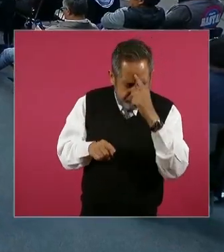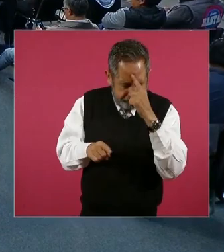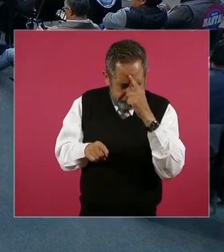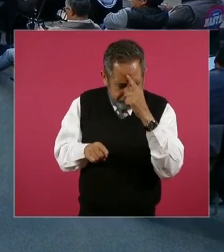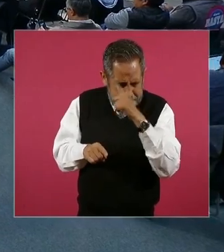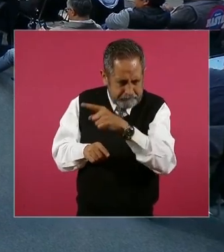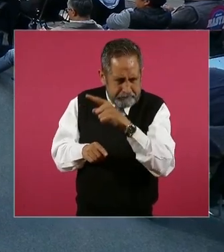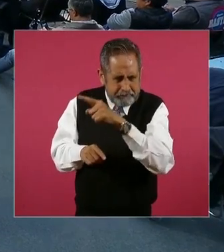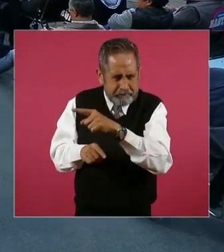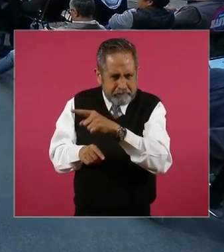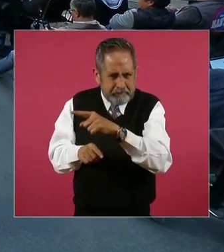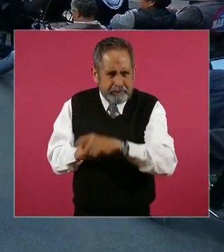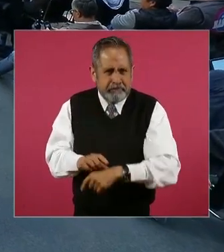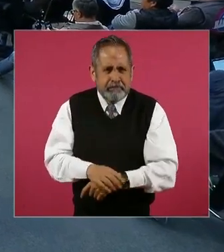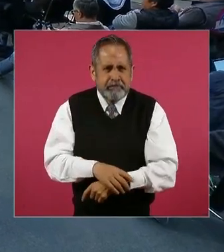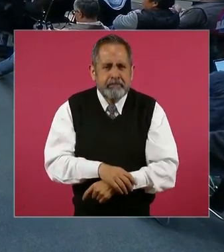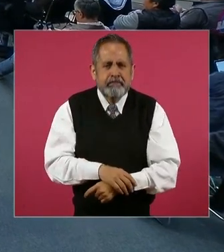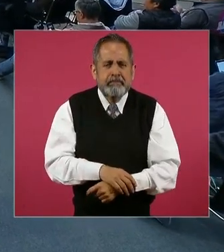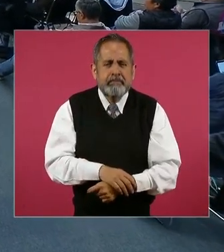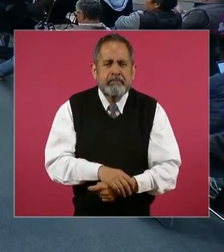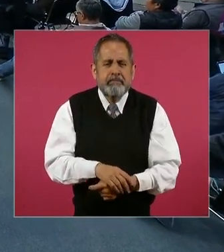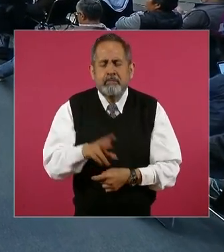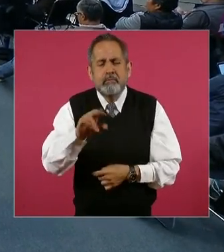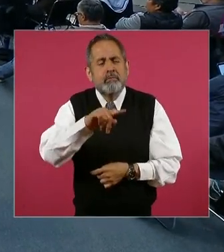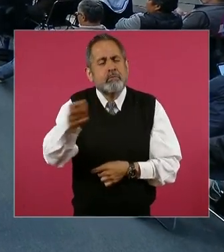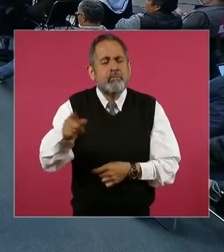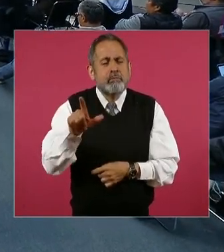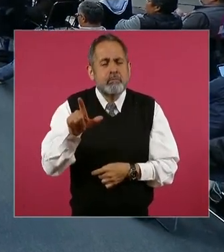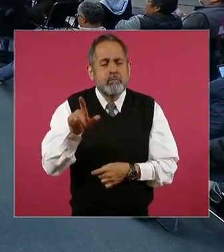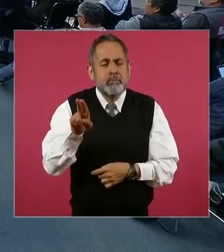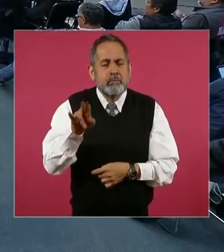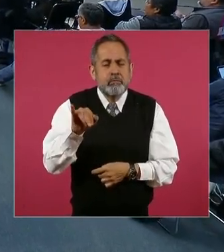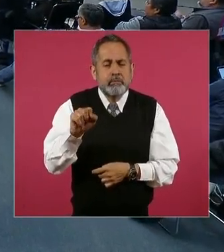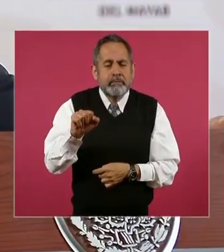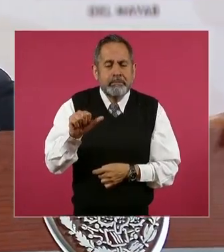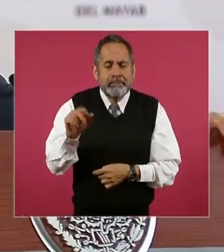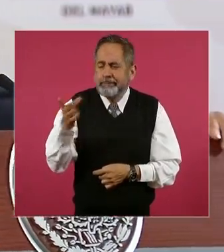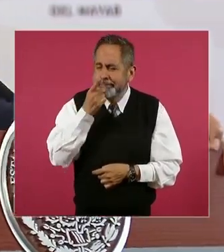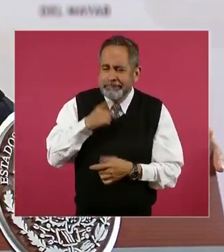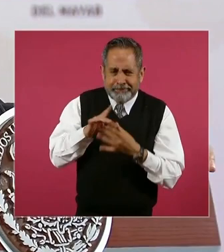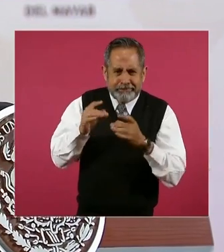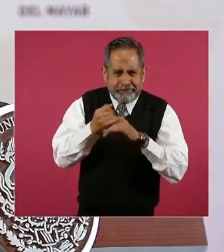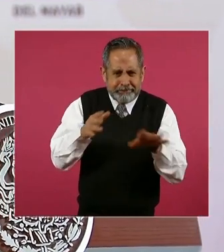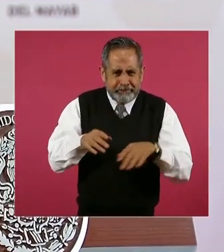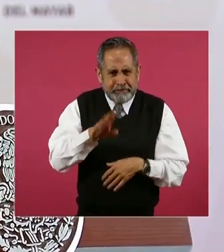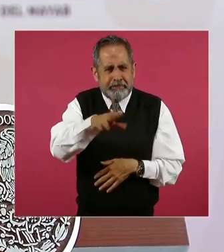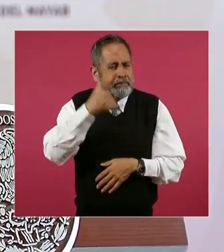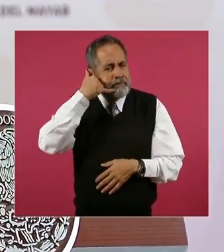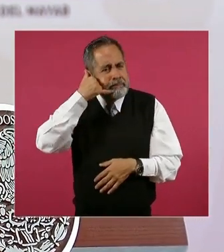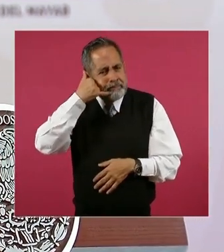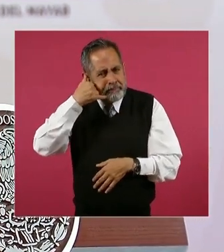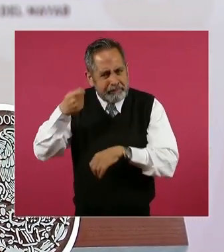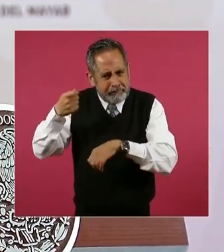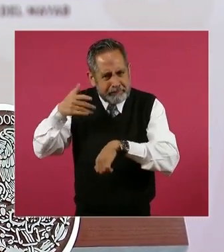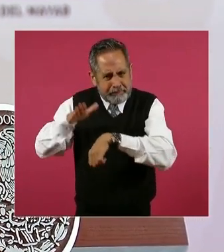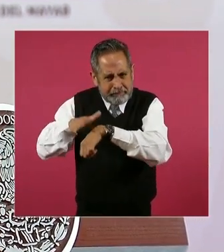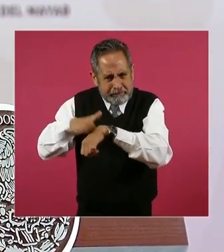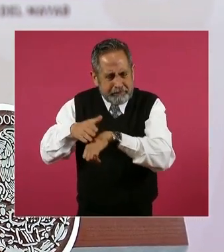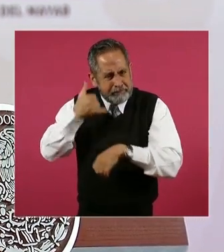eh eh No Luisa Por qué no le hablas por